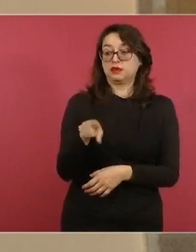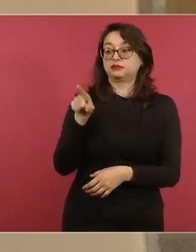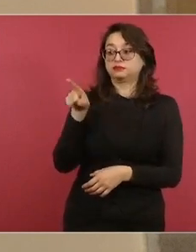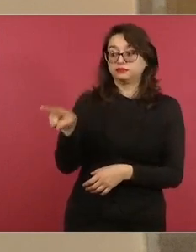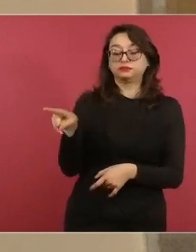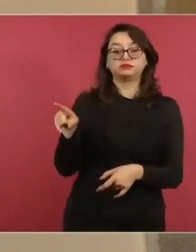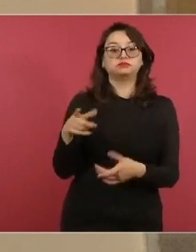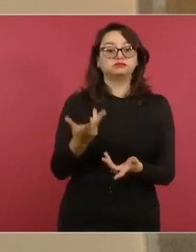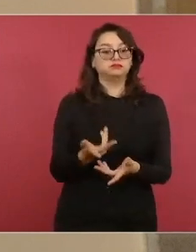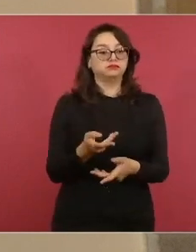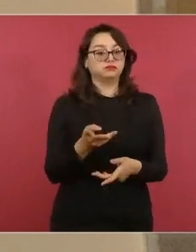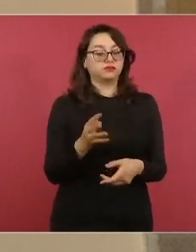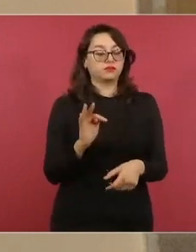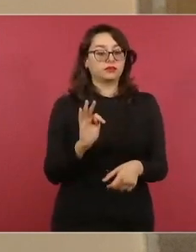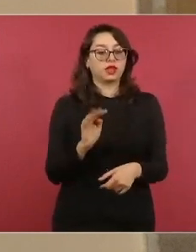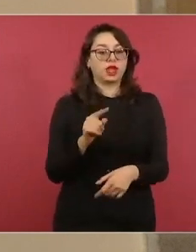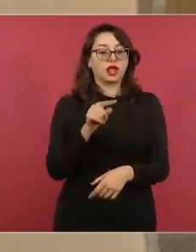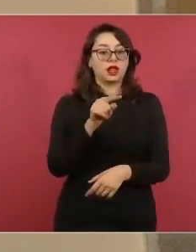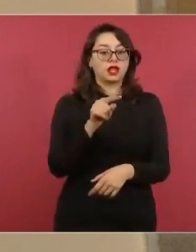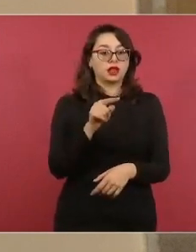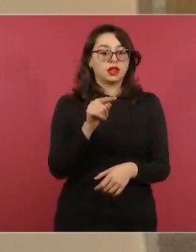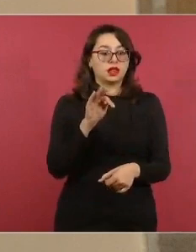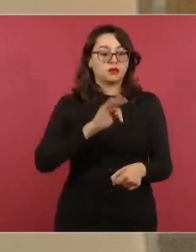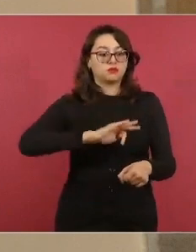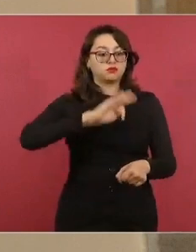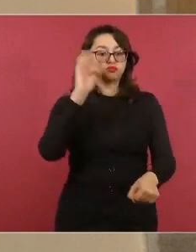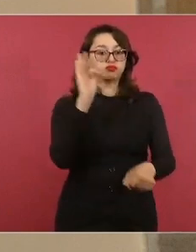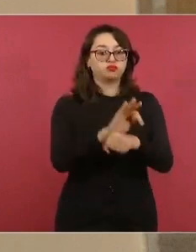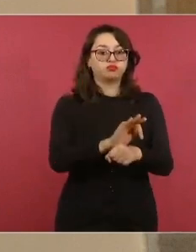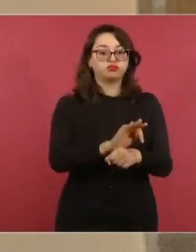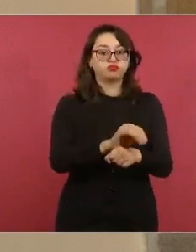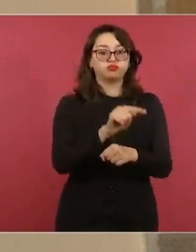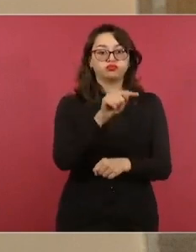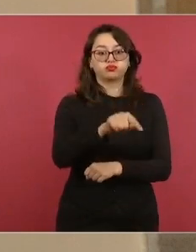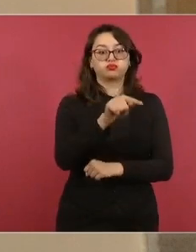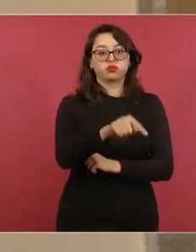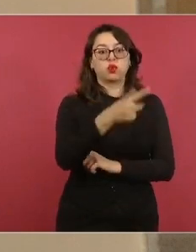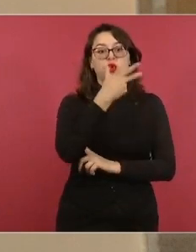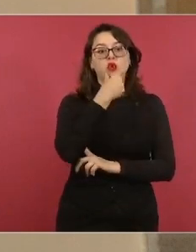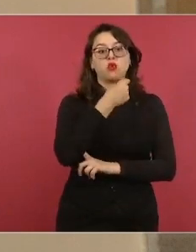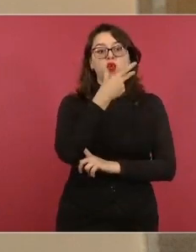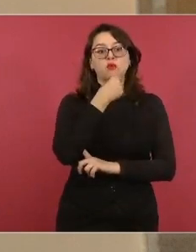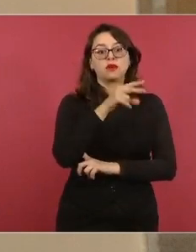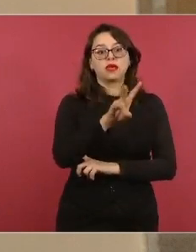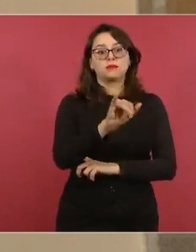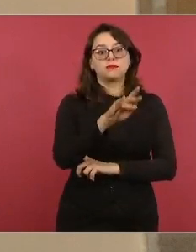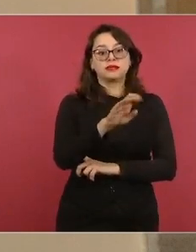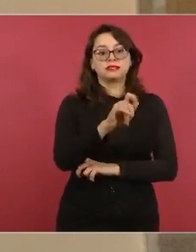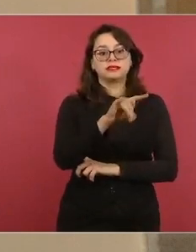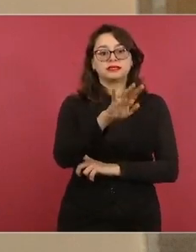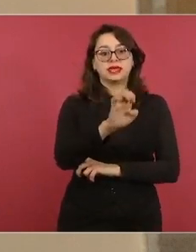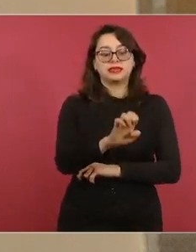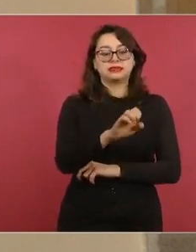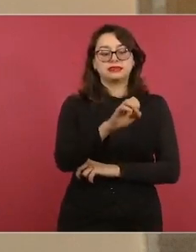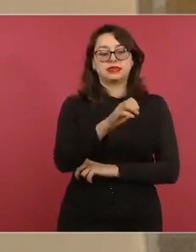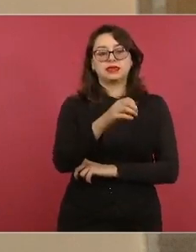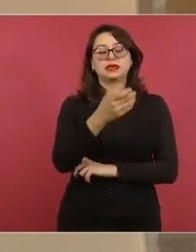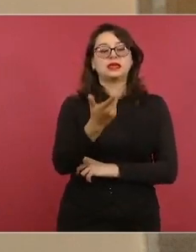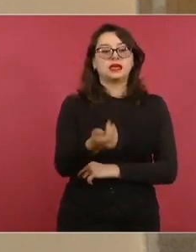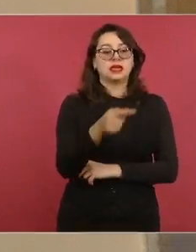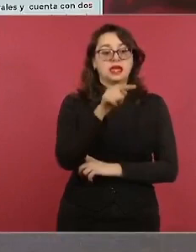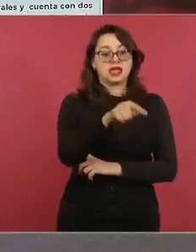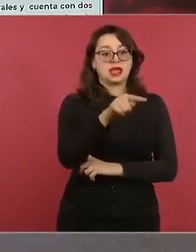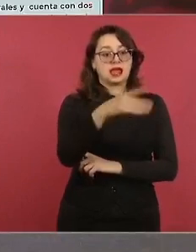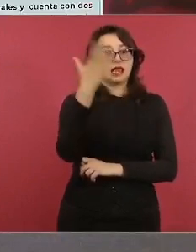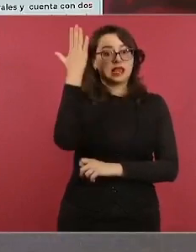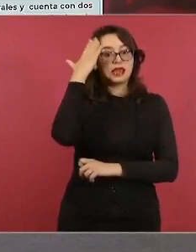provisional para evitar la extradición a Estados Unidos a favor de Vicente n alias elvicero hoy es